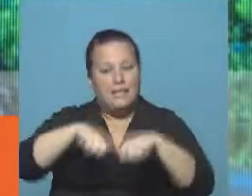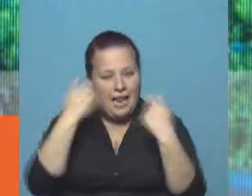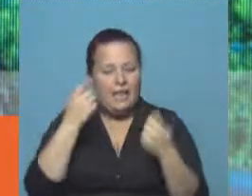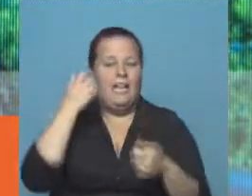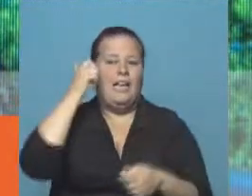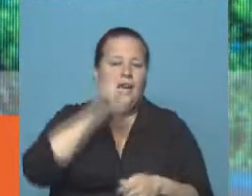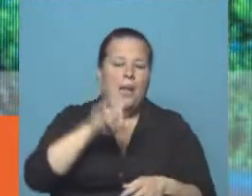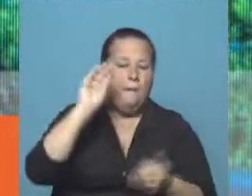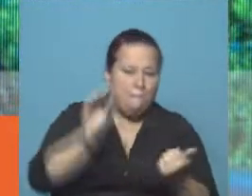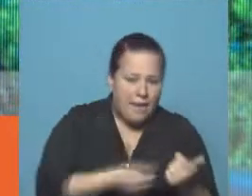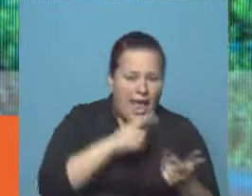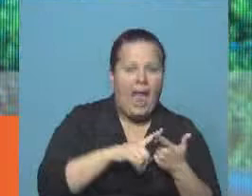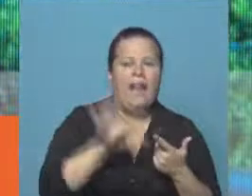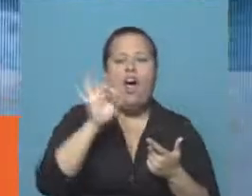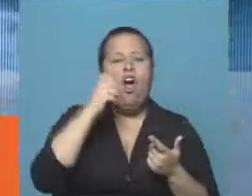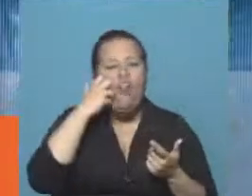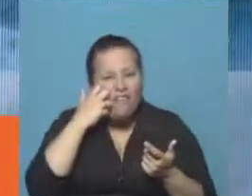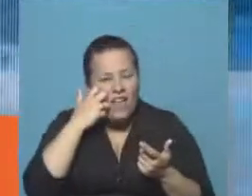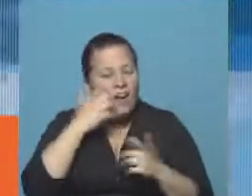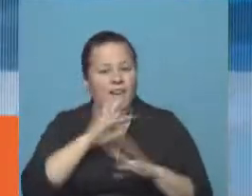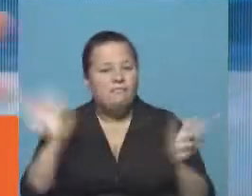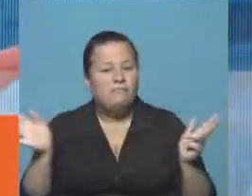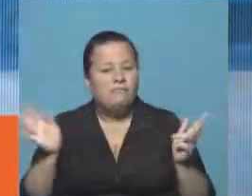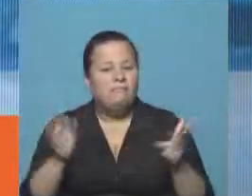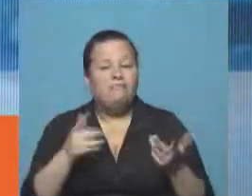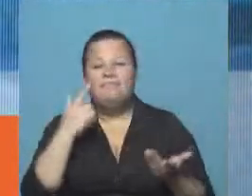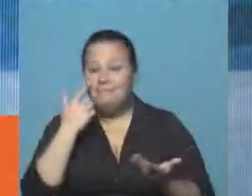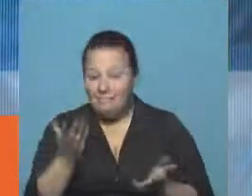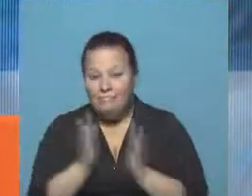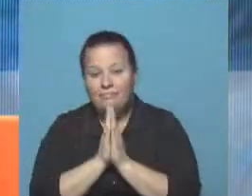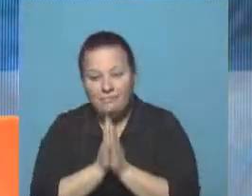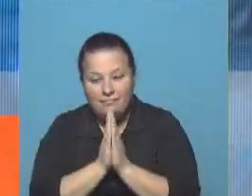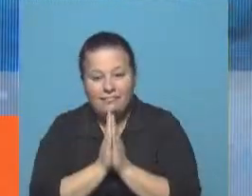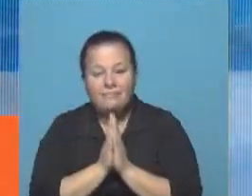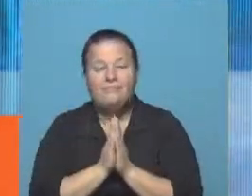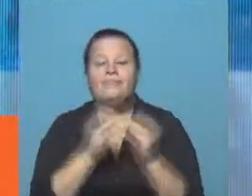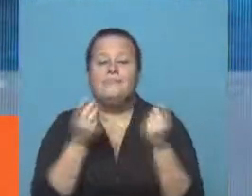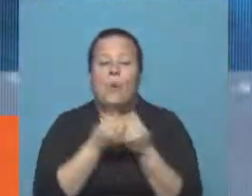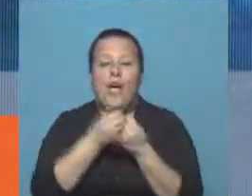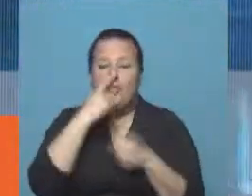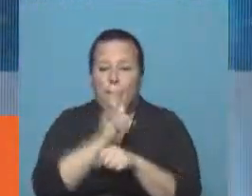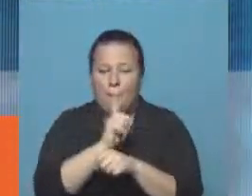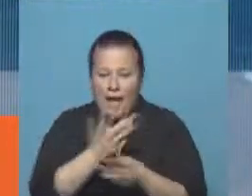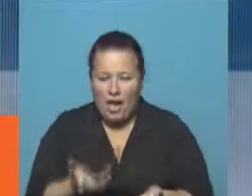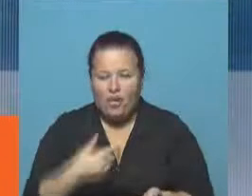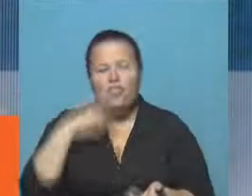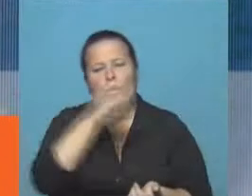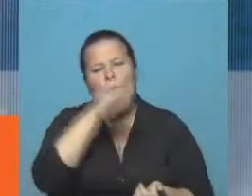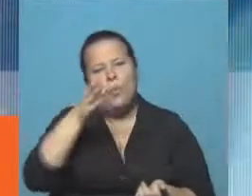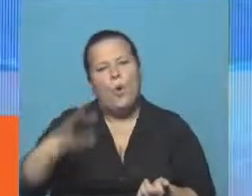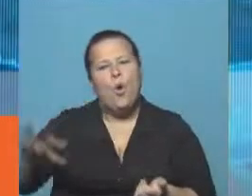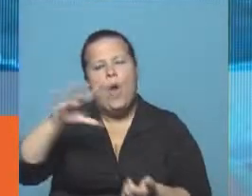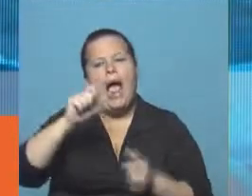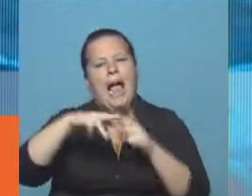gana, o pasó la edad de su plenitud, veamos por favor en el interior la cantidad de galgos. Yo frecuento mucho la